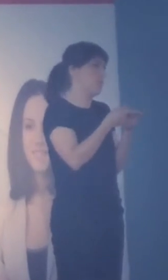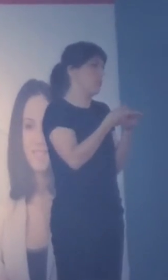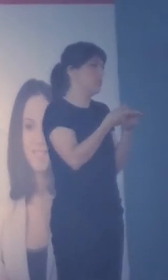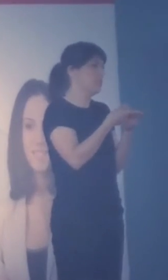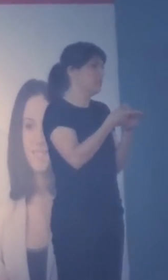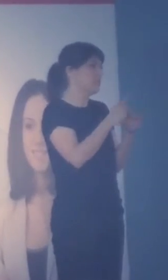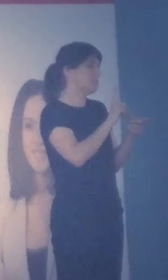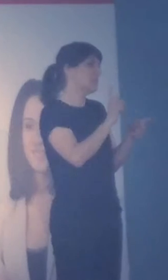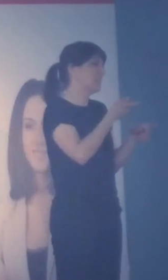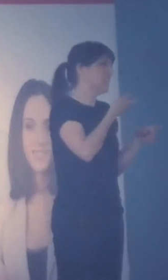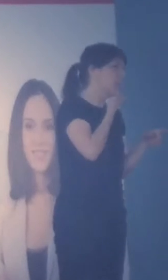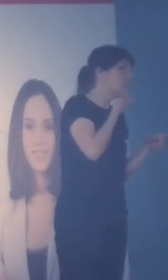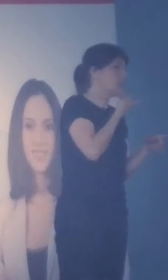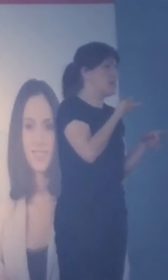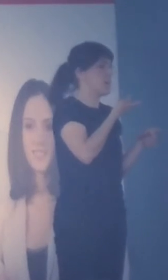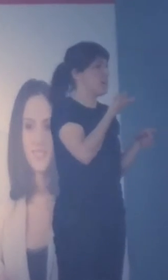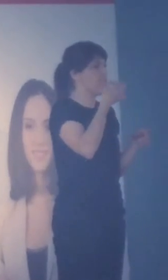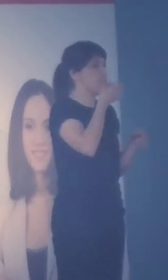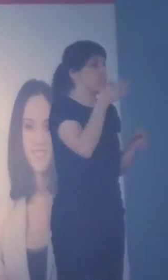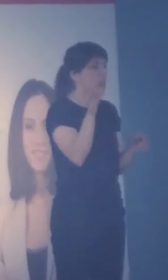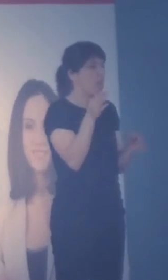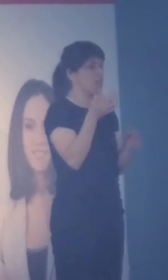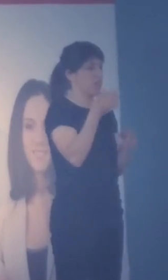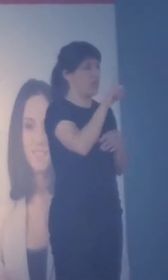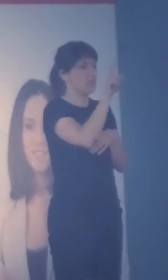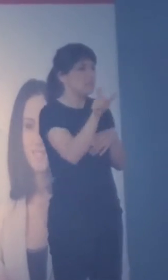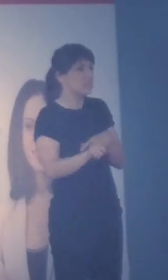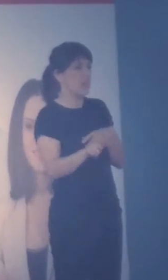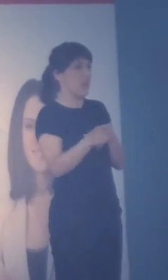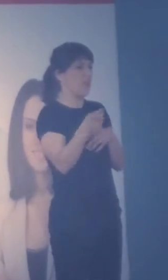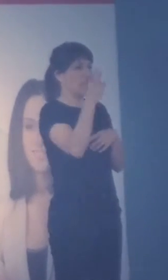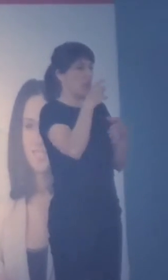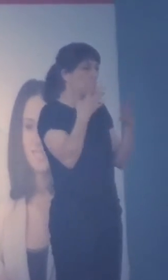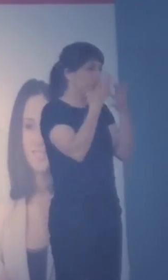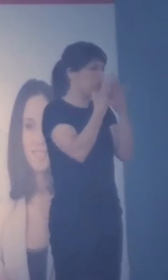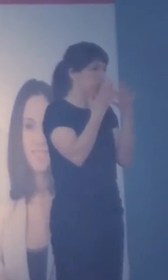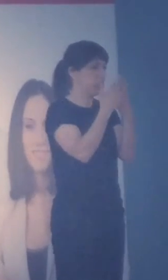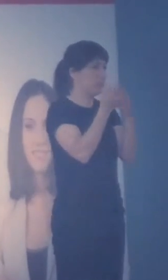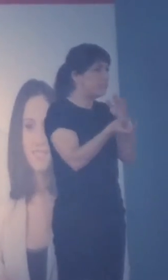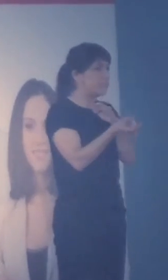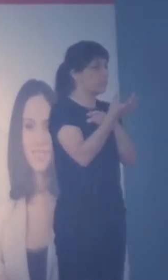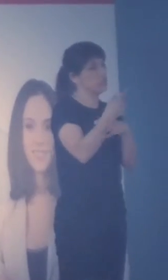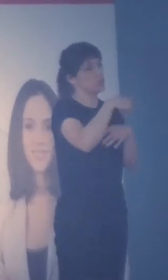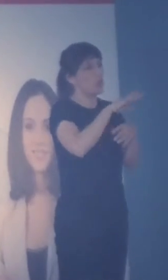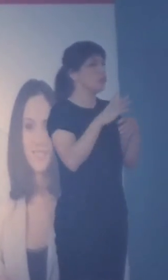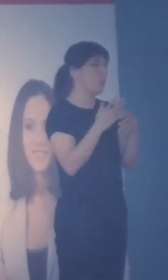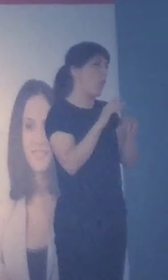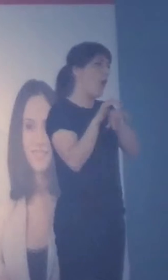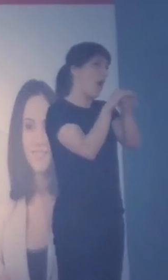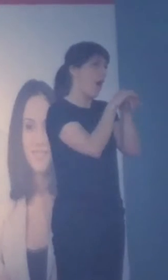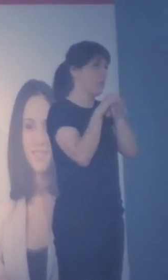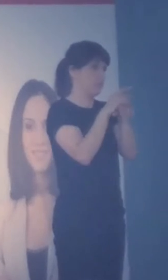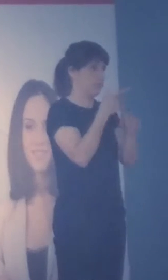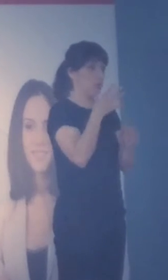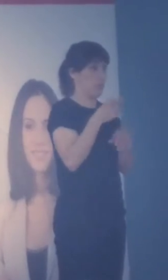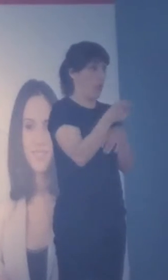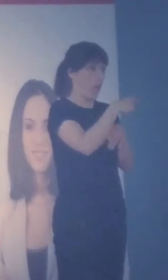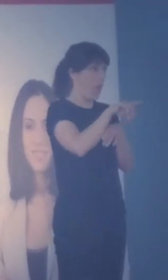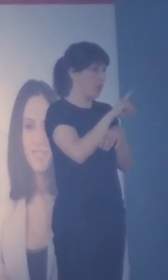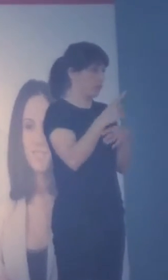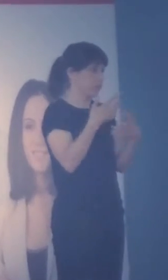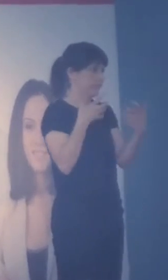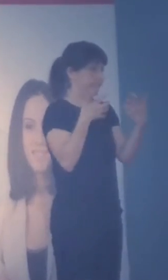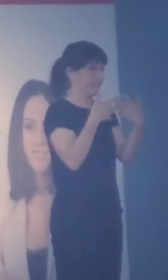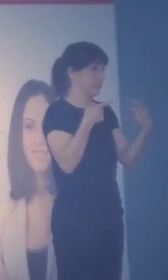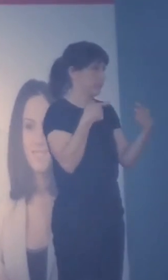Inglaterra, de Francia, de Italia e do Benelux, reconciliadas, porque estiveran en guerra. A maior parte